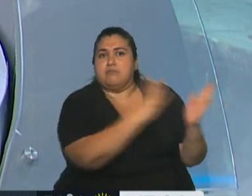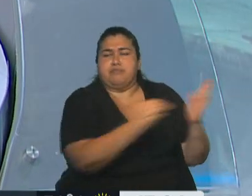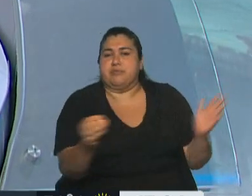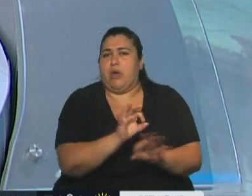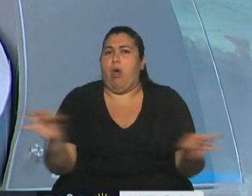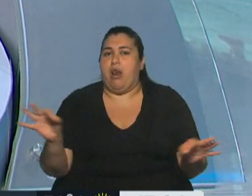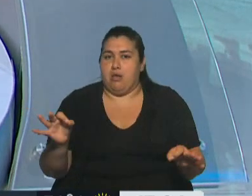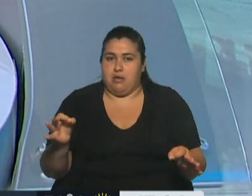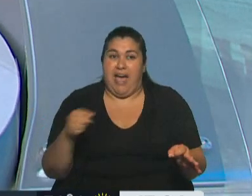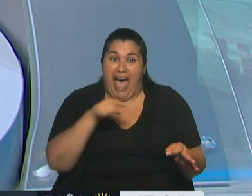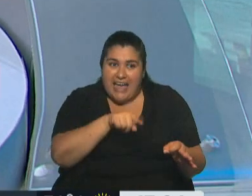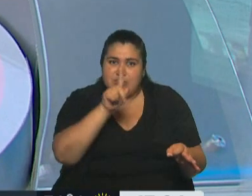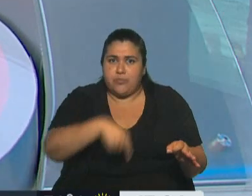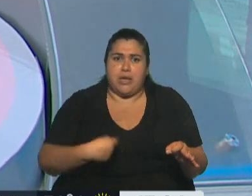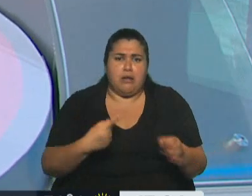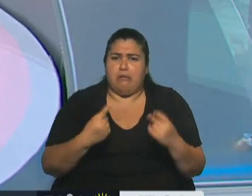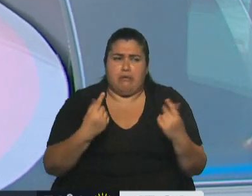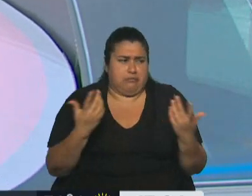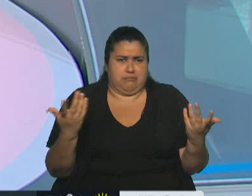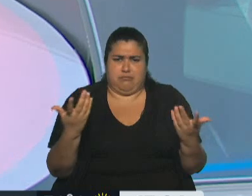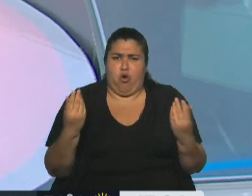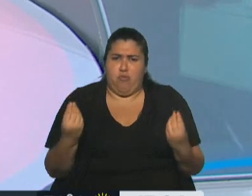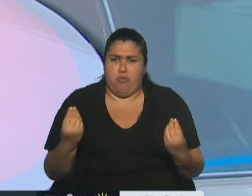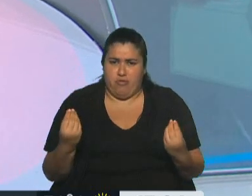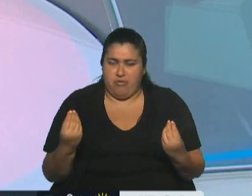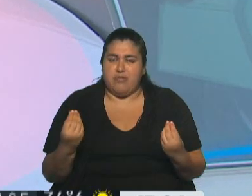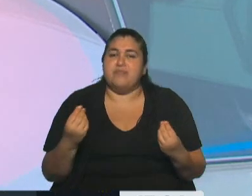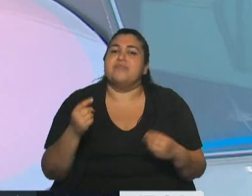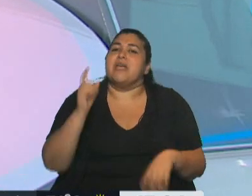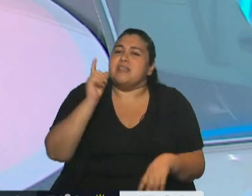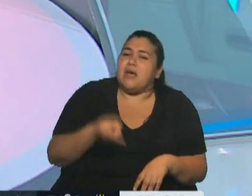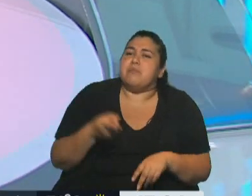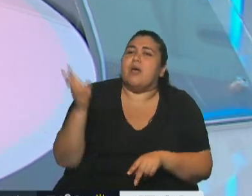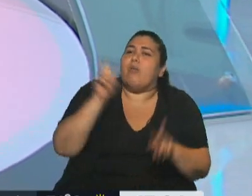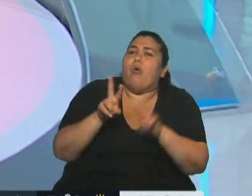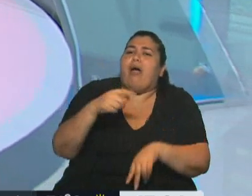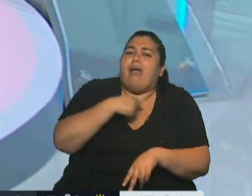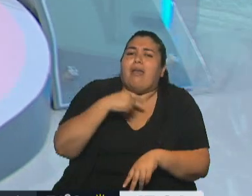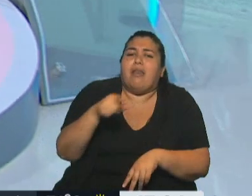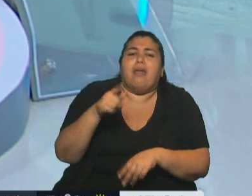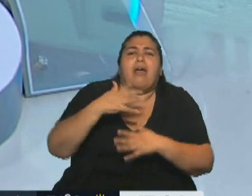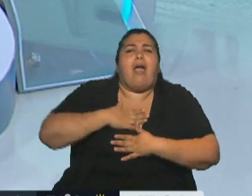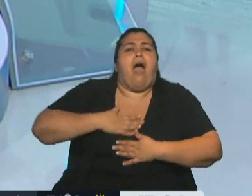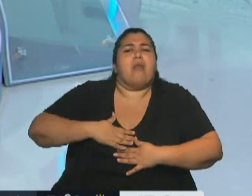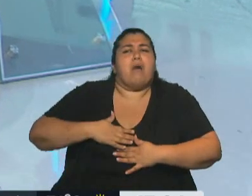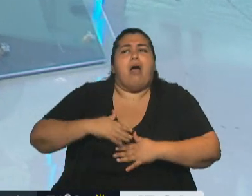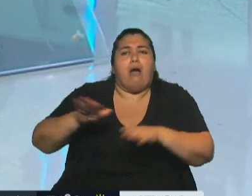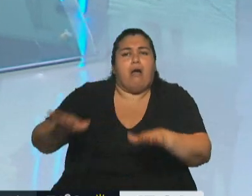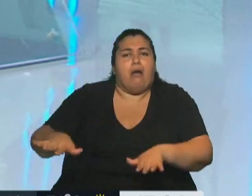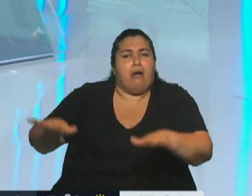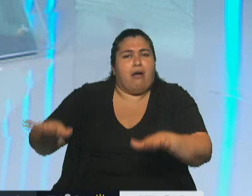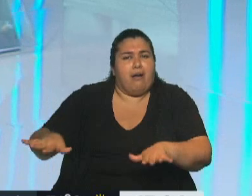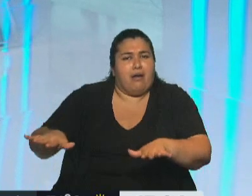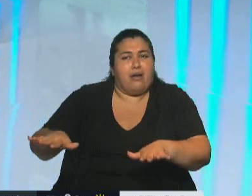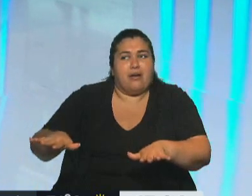haber un escenario de recuperación de la calma, que eso se puede lograr a través de ciertos acuerdos con estas bandas o no, como se había hecho en algún momento